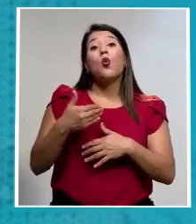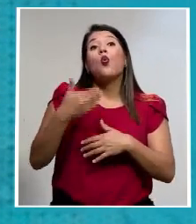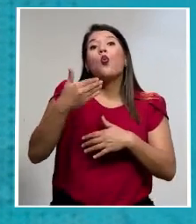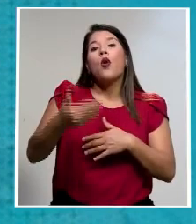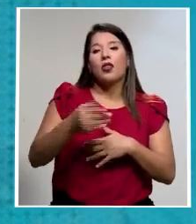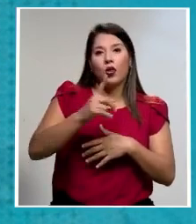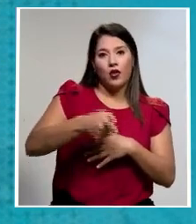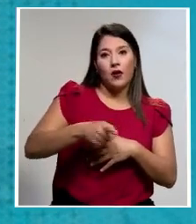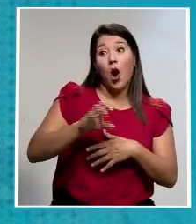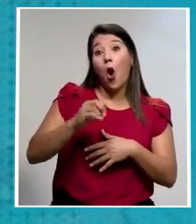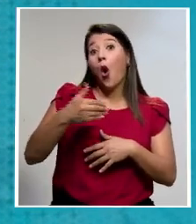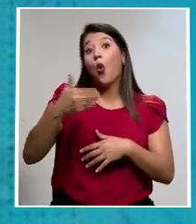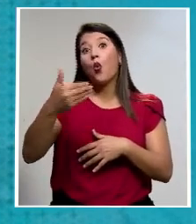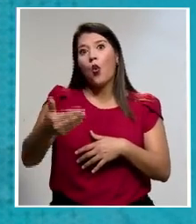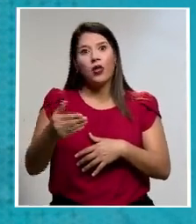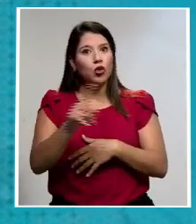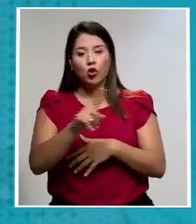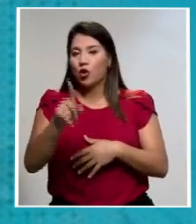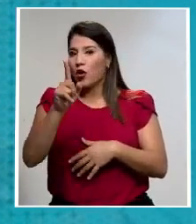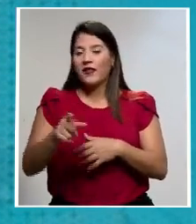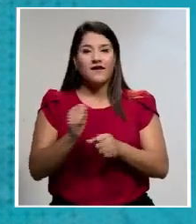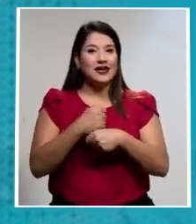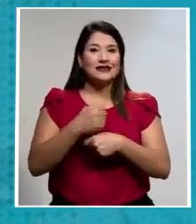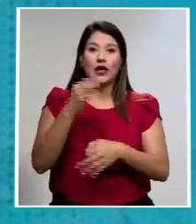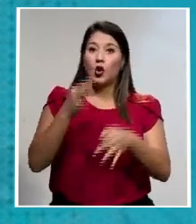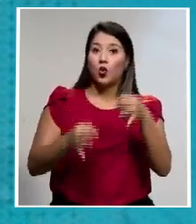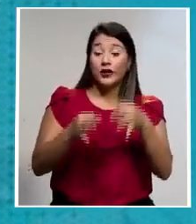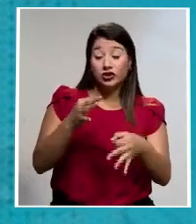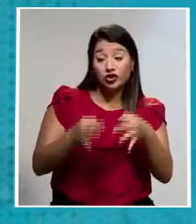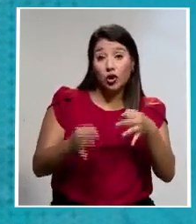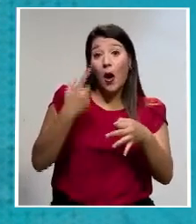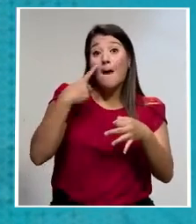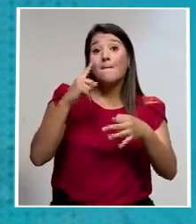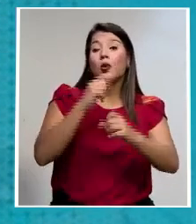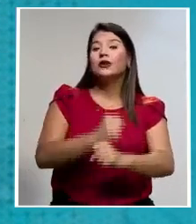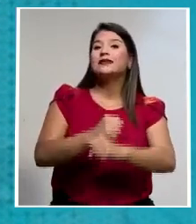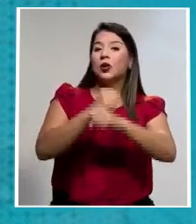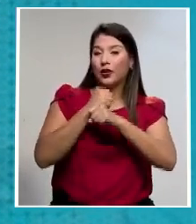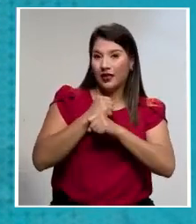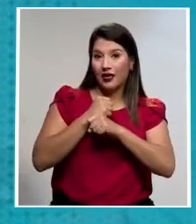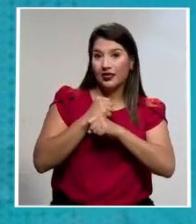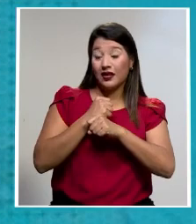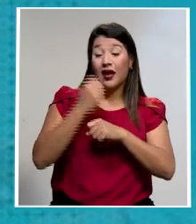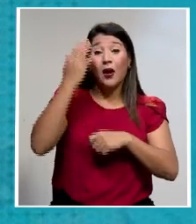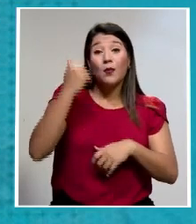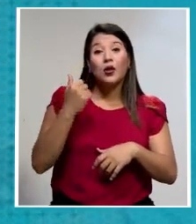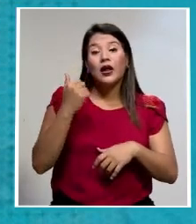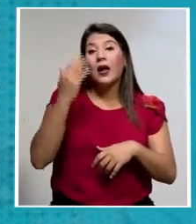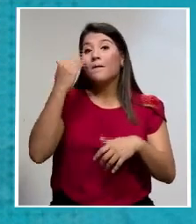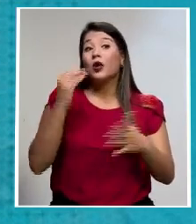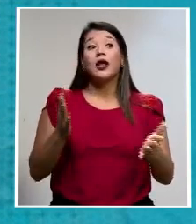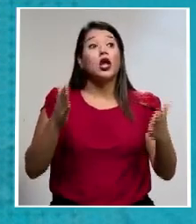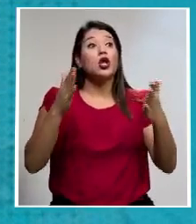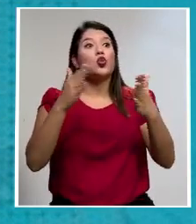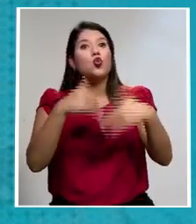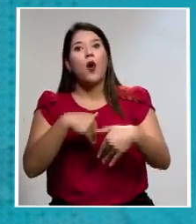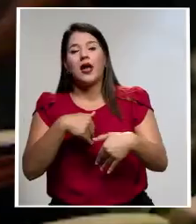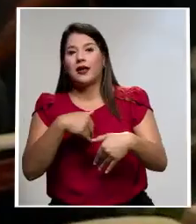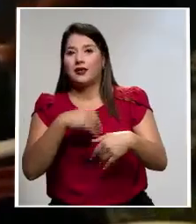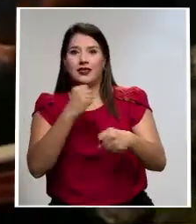se debe hacer un juicio por razones de seguridad, porque no existe el personal